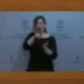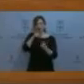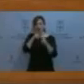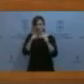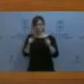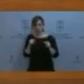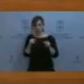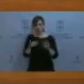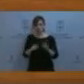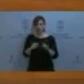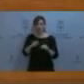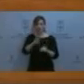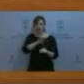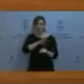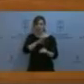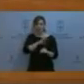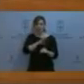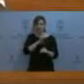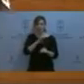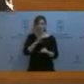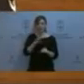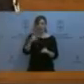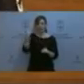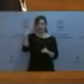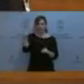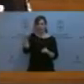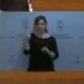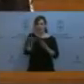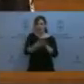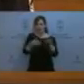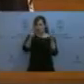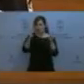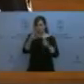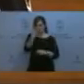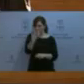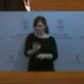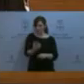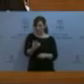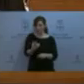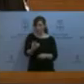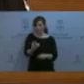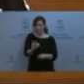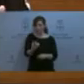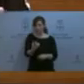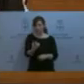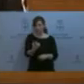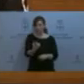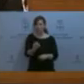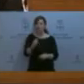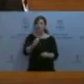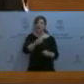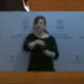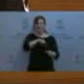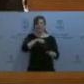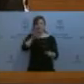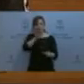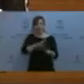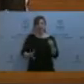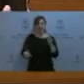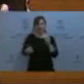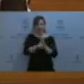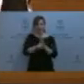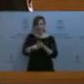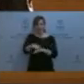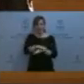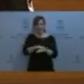señor presidente, yendo a las cuestiones serias, hay en España legislación básica